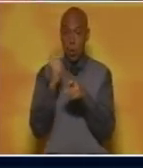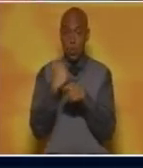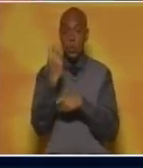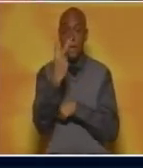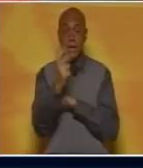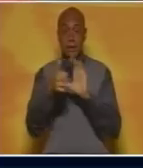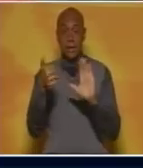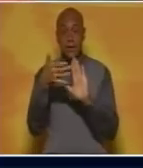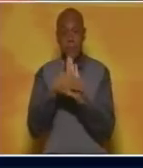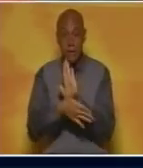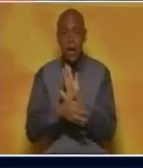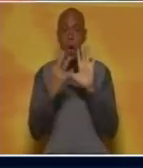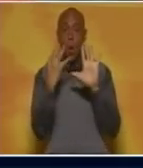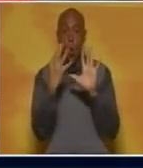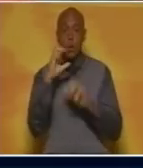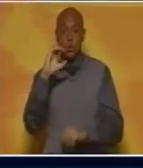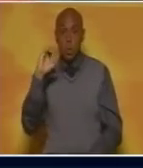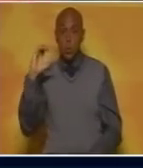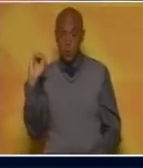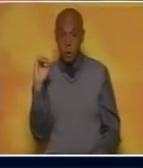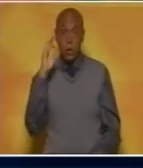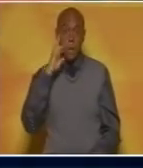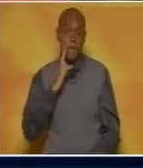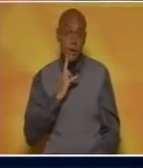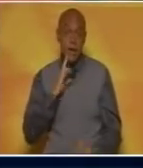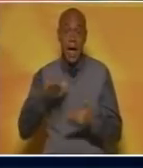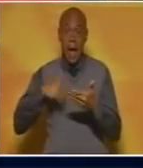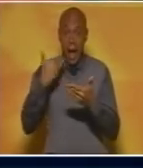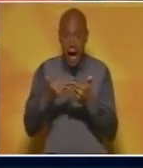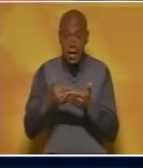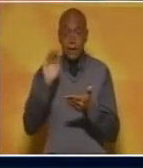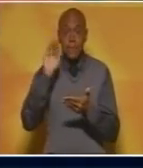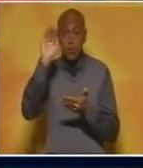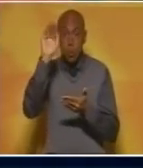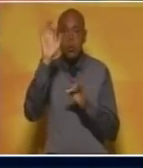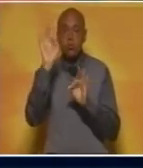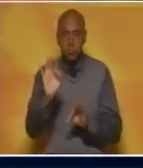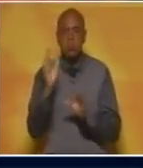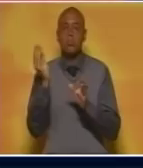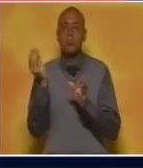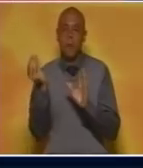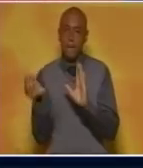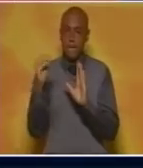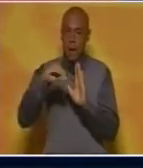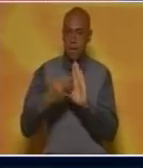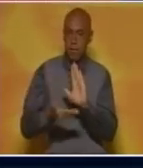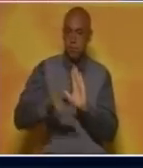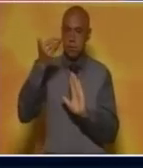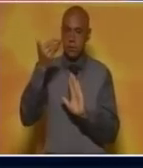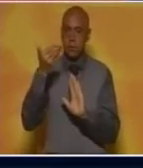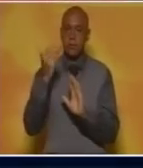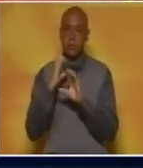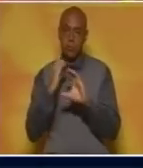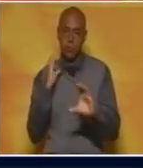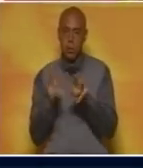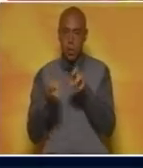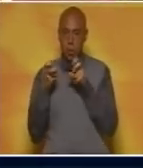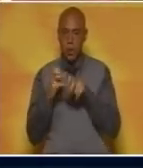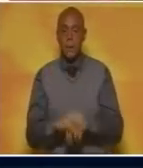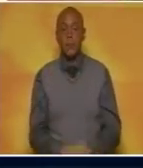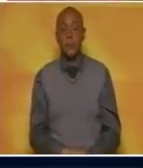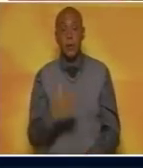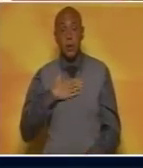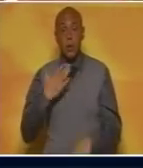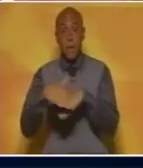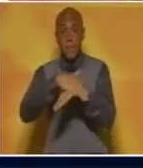cobro de 800 bolívares hasta que se logre por consenso un incremento de la tarifa. A través de la Gran